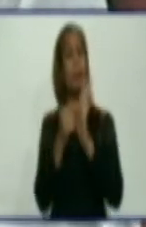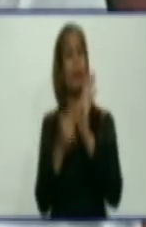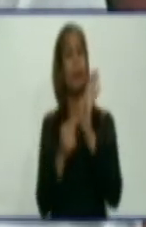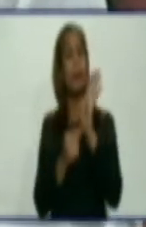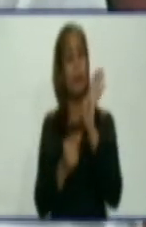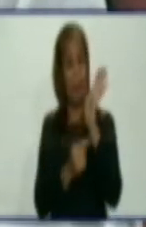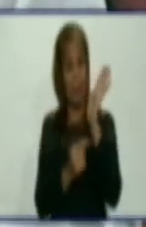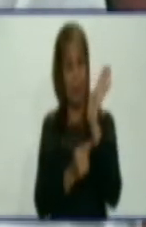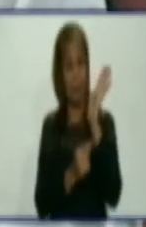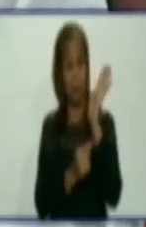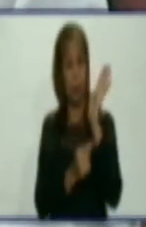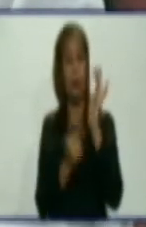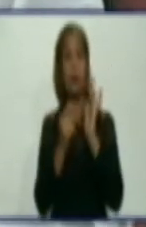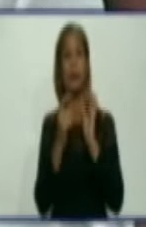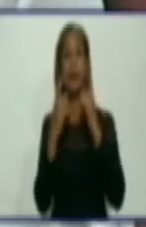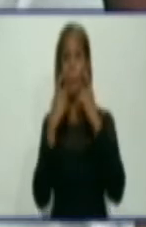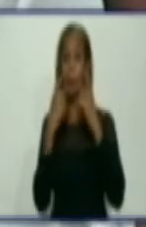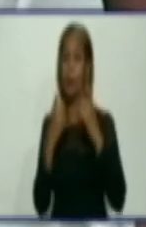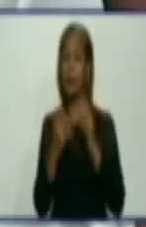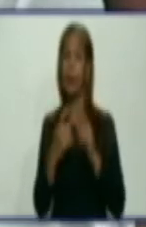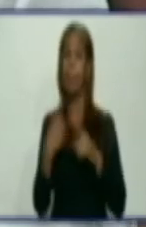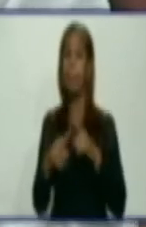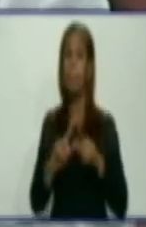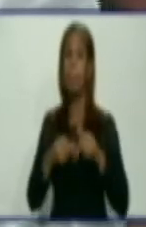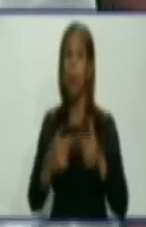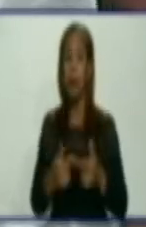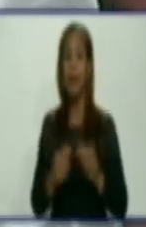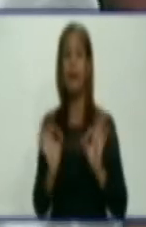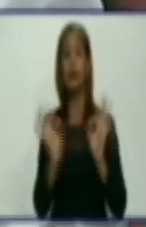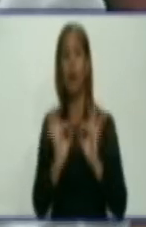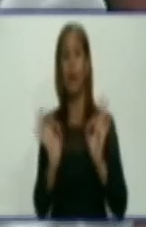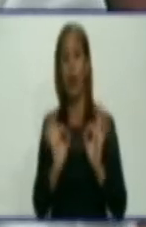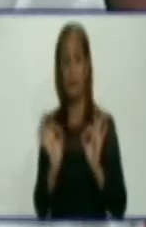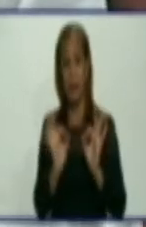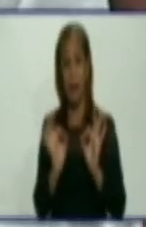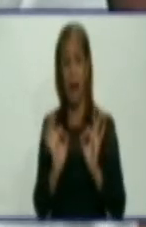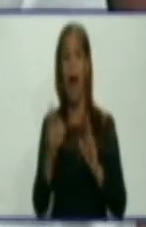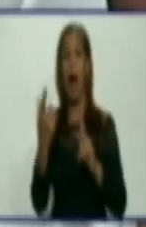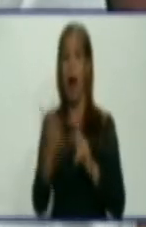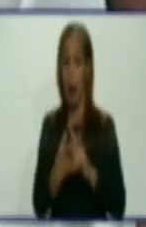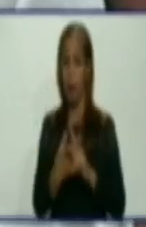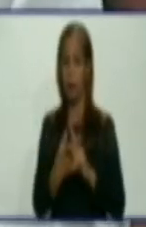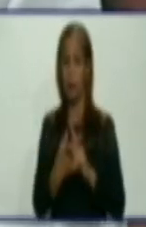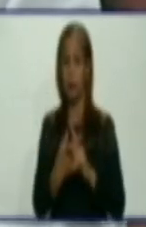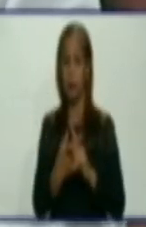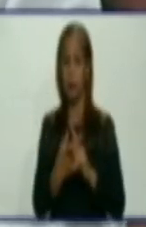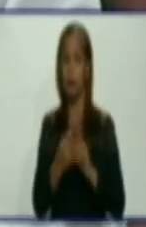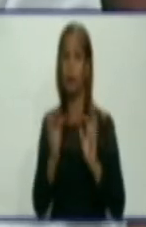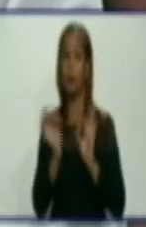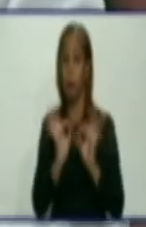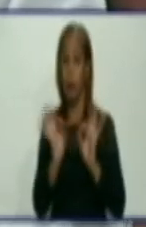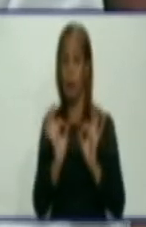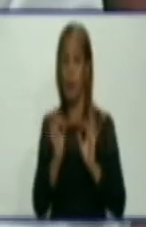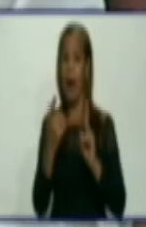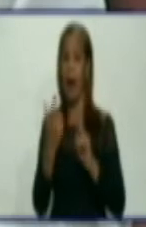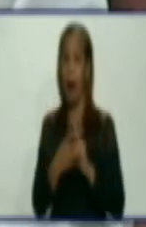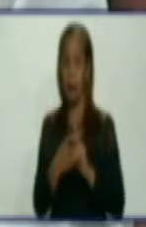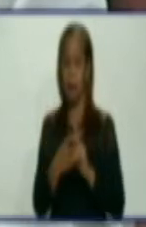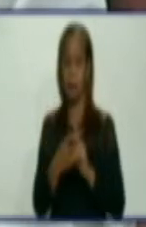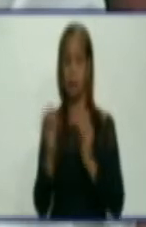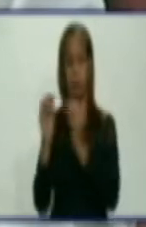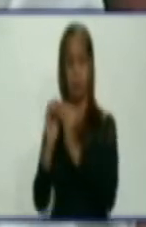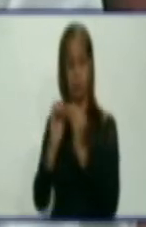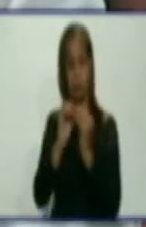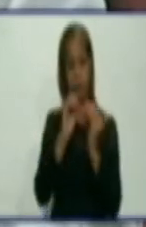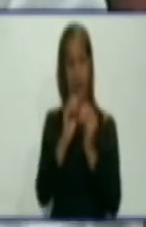Primero, todavía están apareciendo casos en disímiles lugares. Es decir, no hay una concentración en un lugar específico.